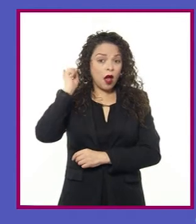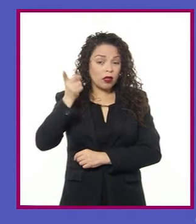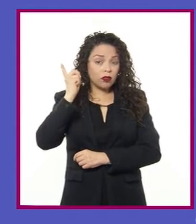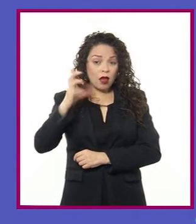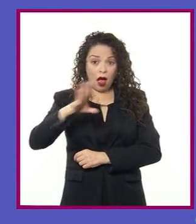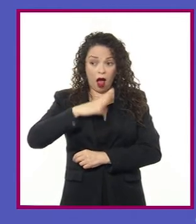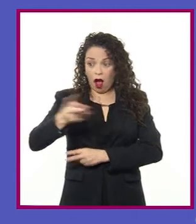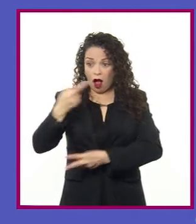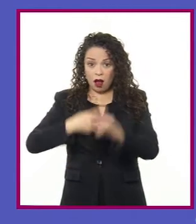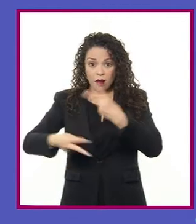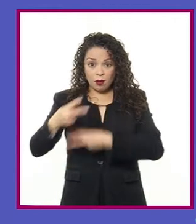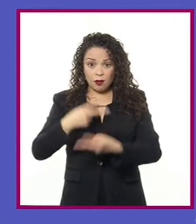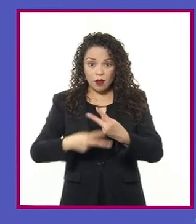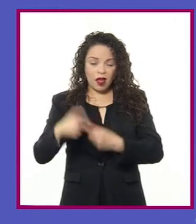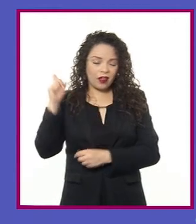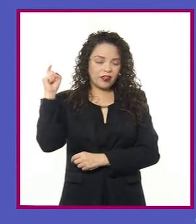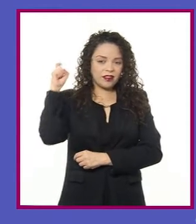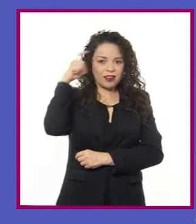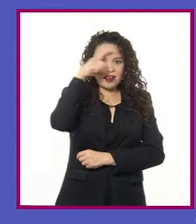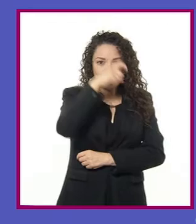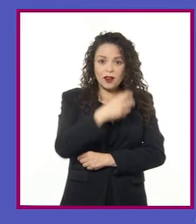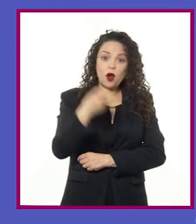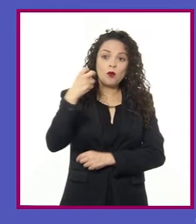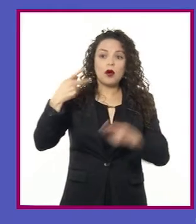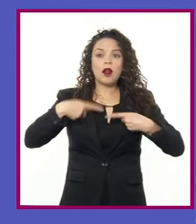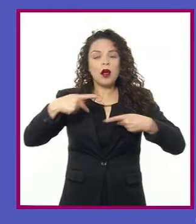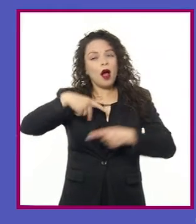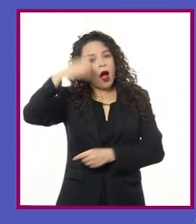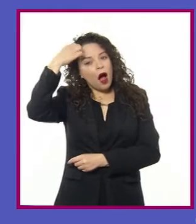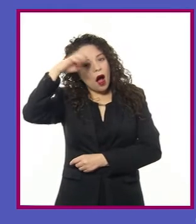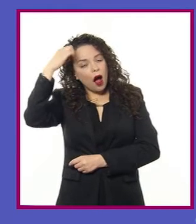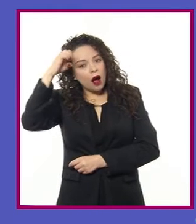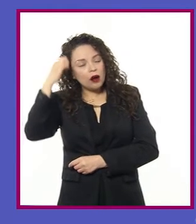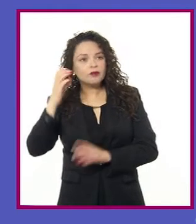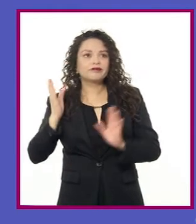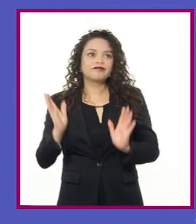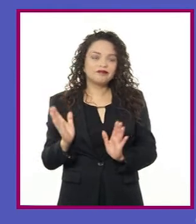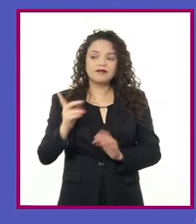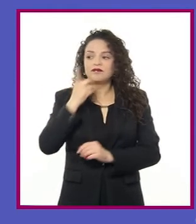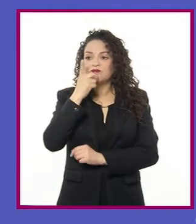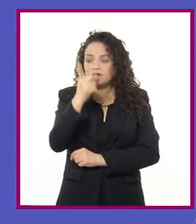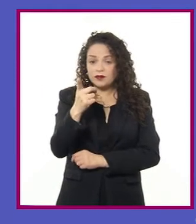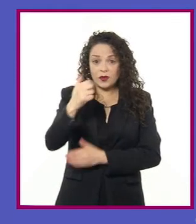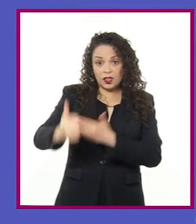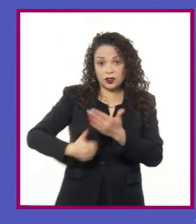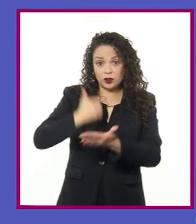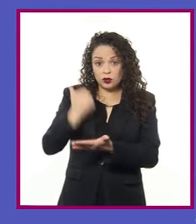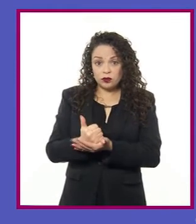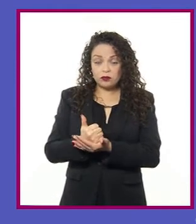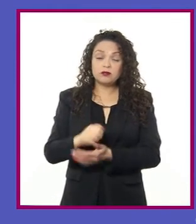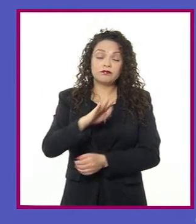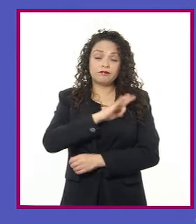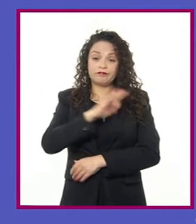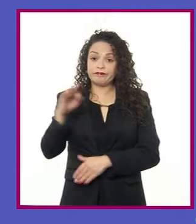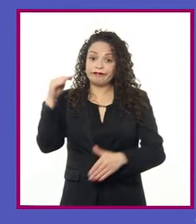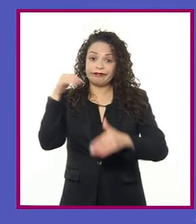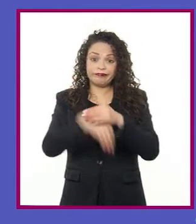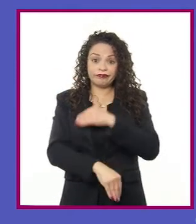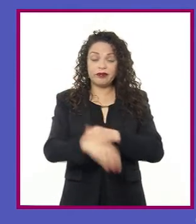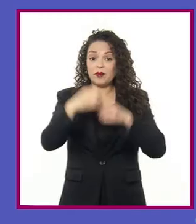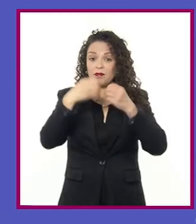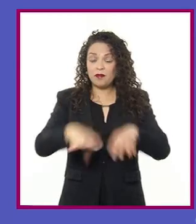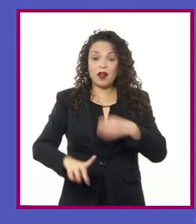diariamente, por lo que, en la opinión de expertos, la capital del país está al borde del colapso ambiental.